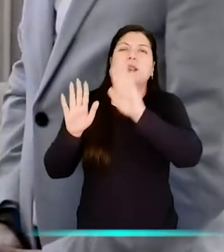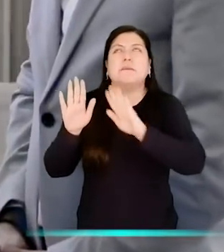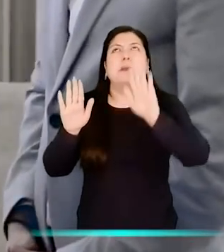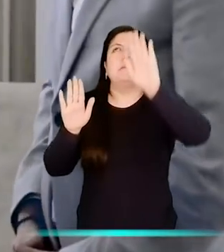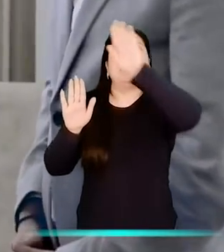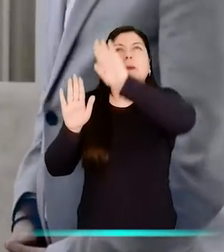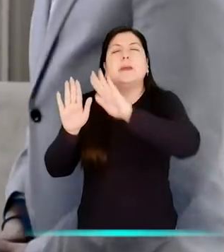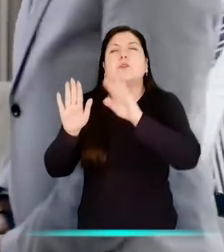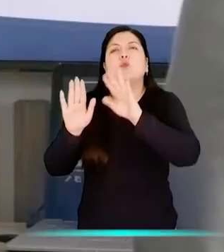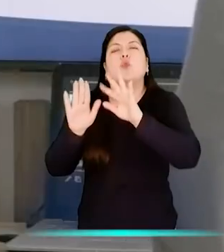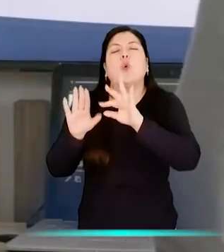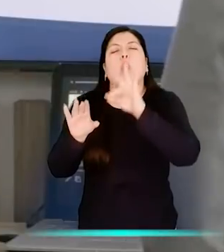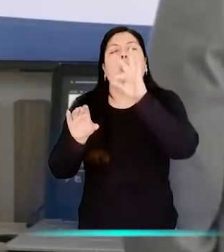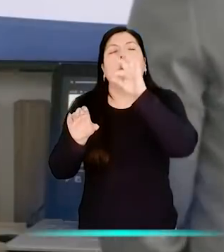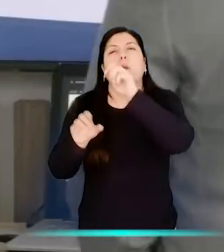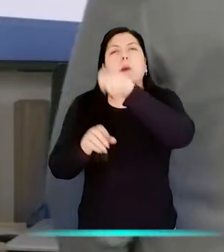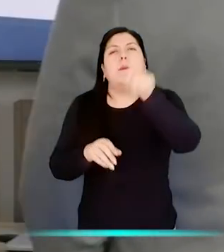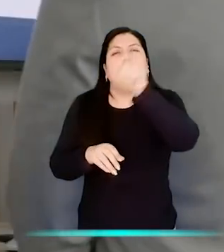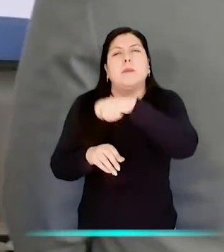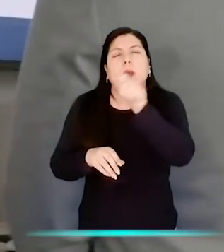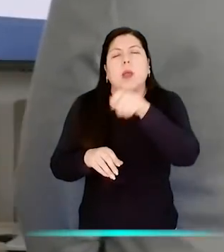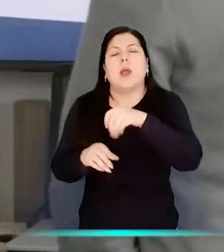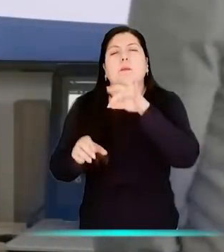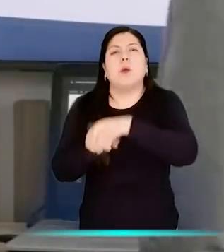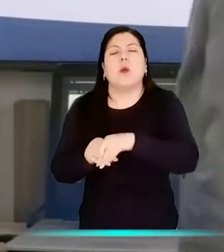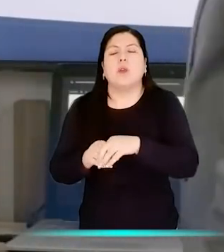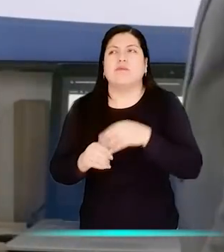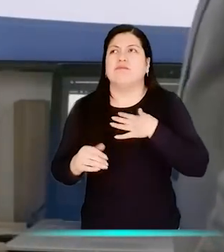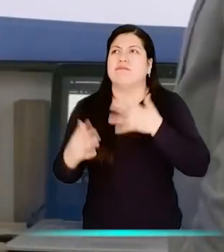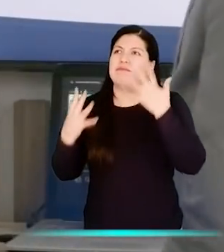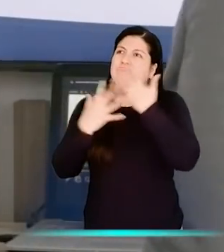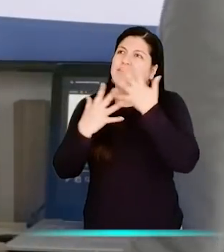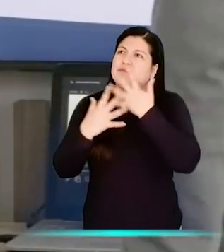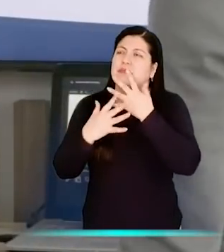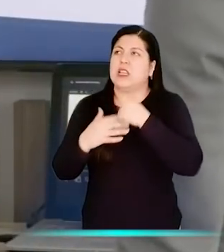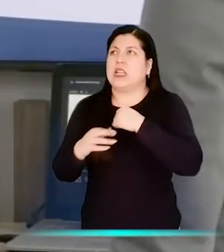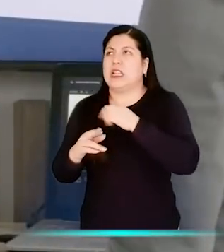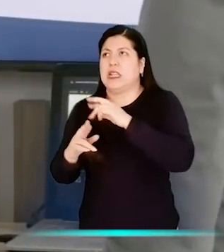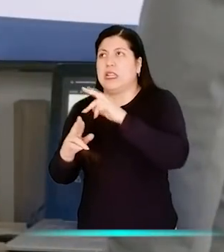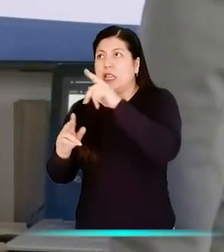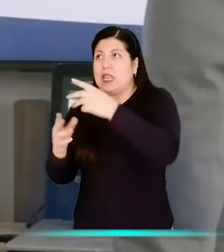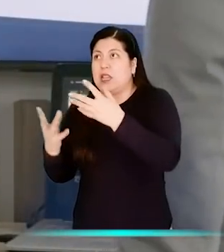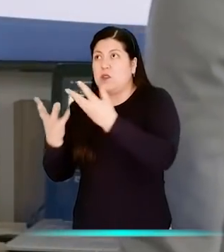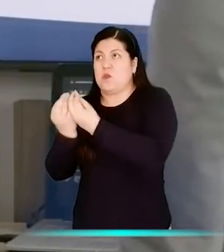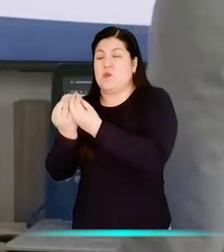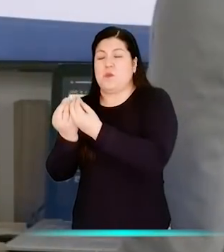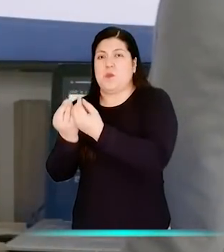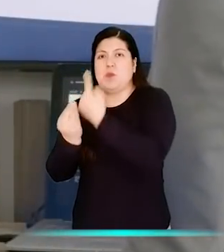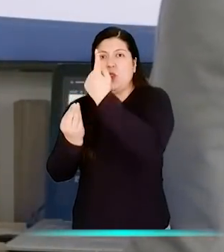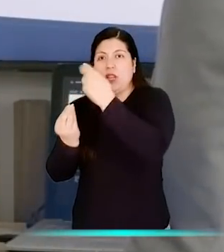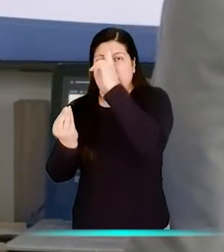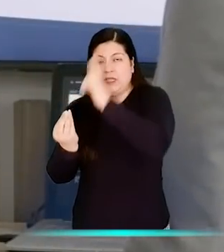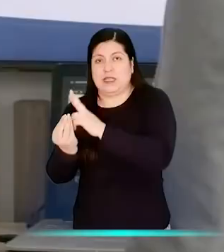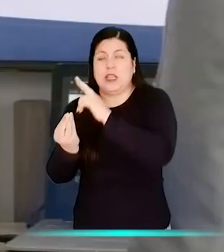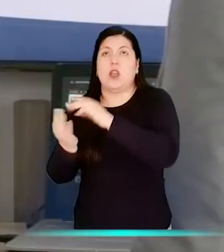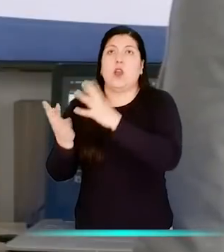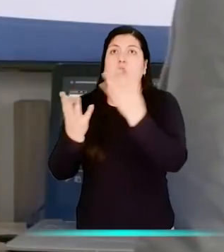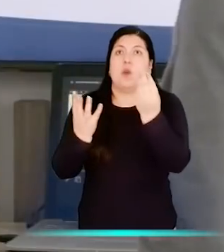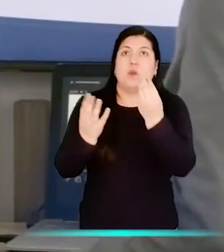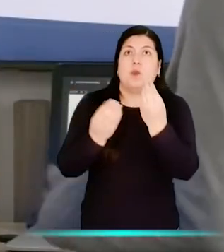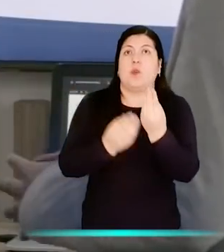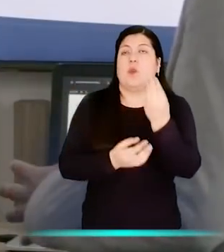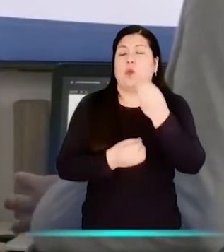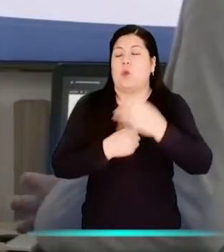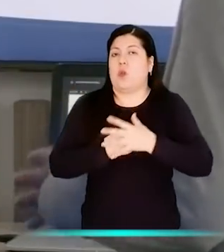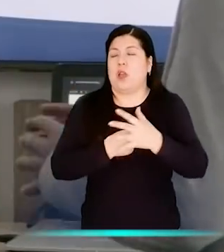de marcación. Claro, en dos casillas aquí el jurado dice no supe si quería votar por respeto o por honestidad, anuló el voto. Correcto, y